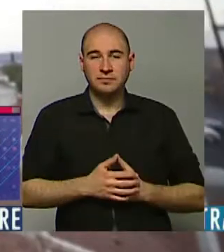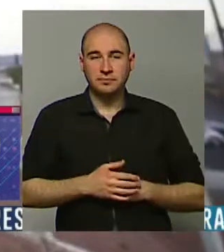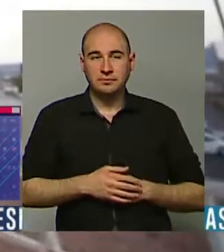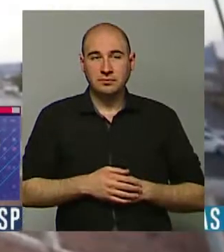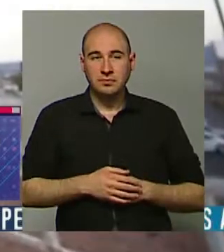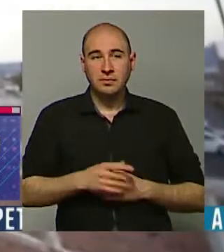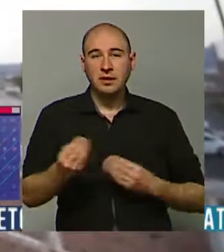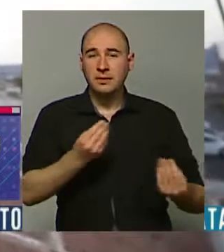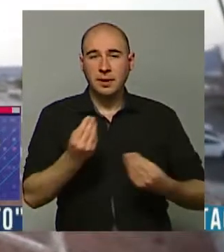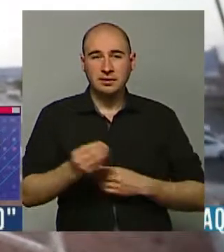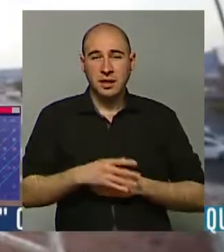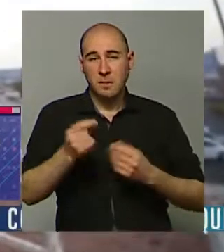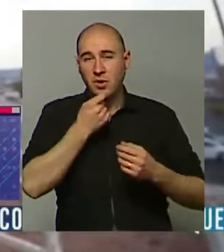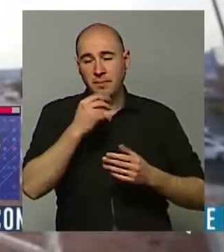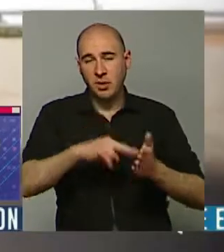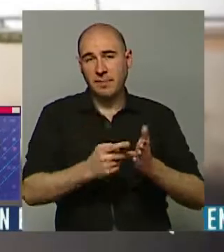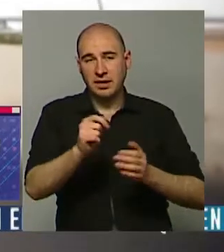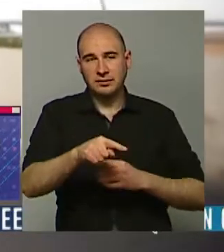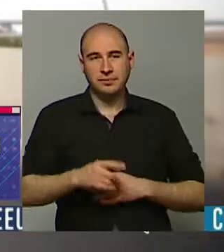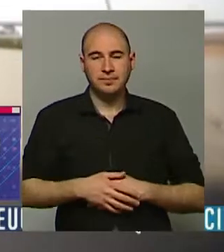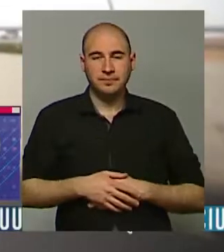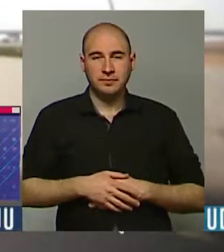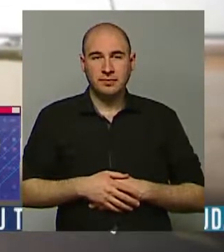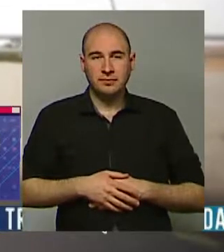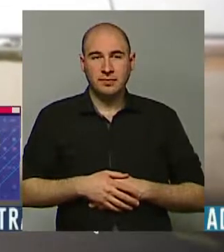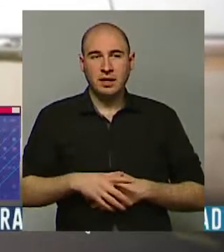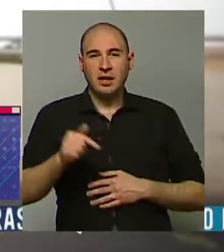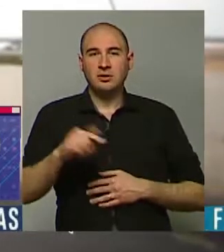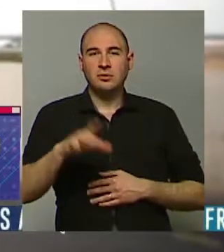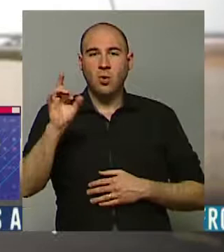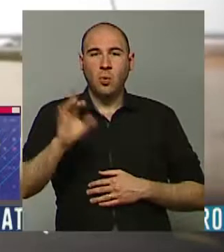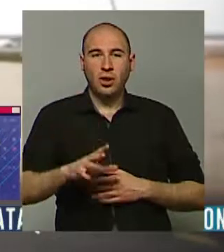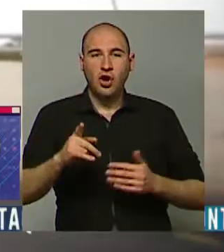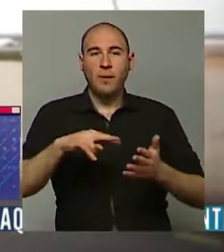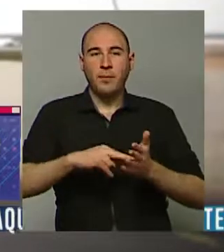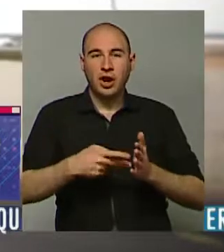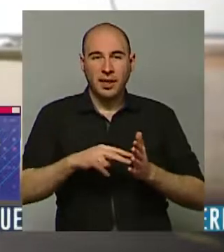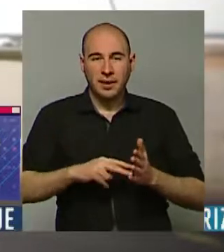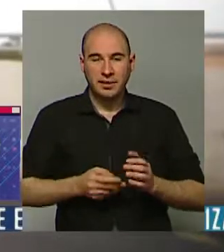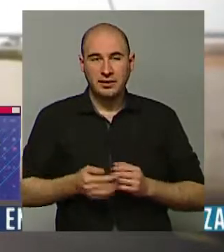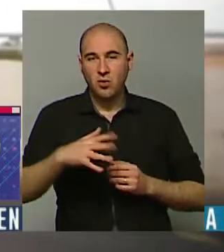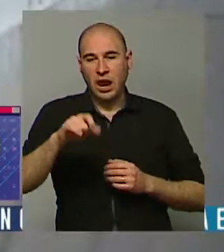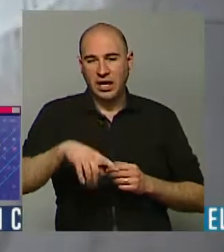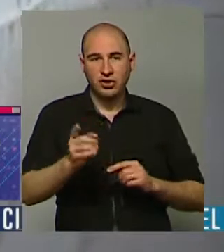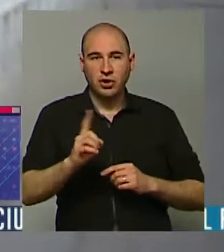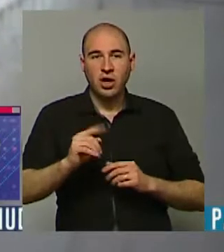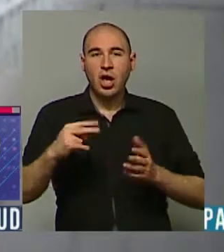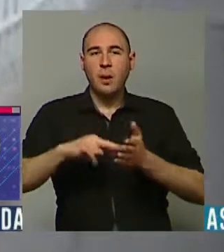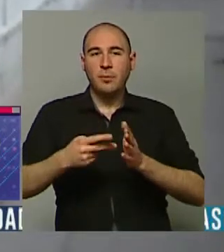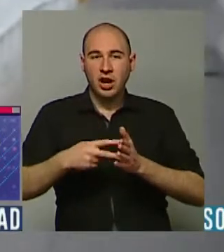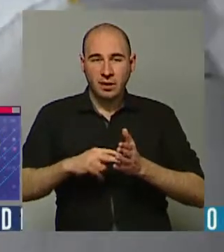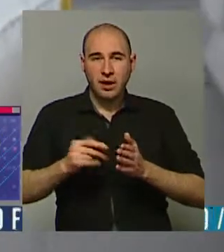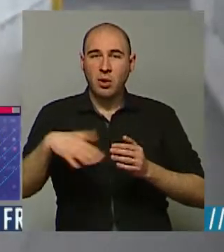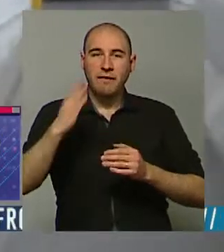lo que termina pasando son estas cuestiones. Pero esto no es solamente un problema que esté aquí, sino que el problema está